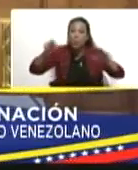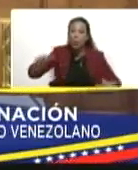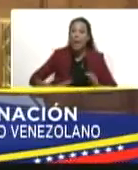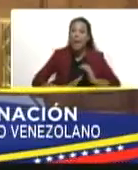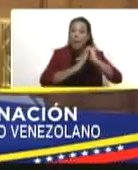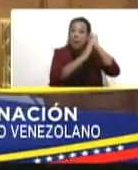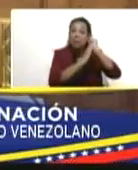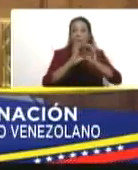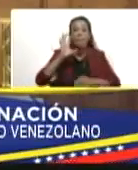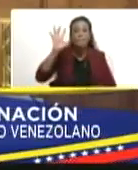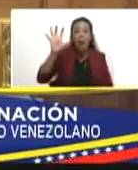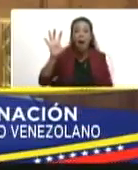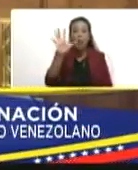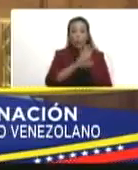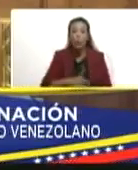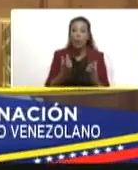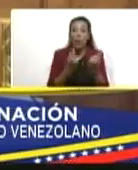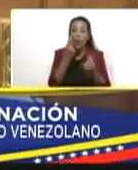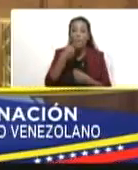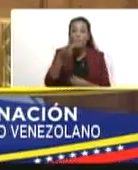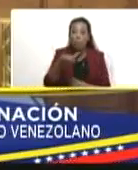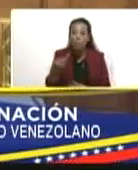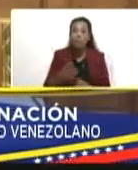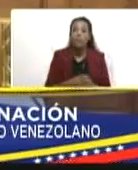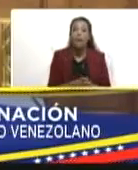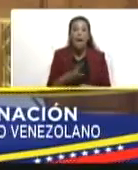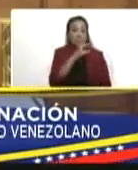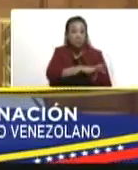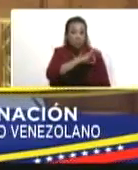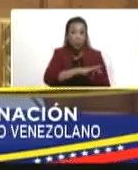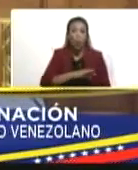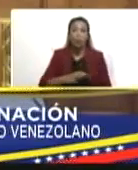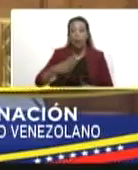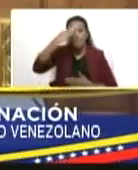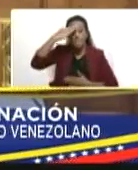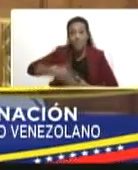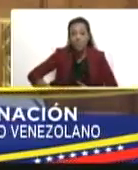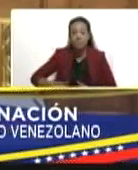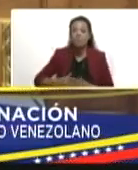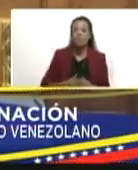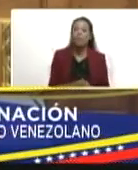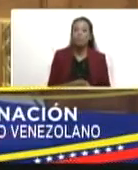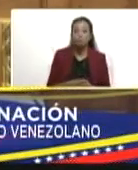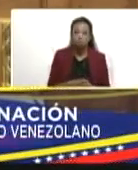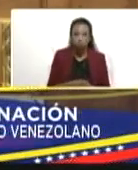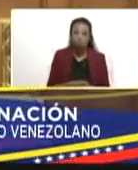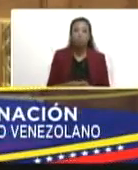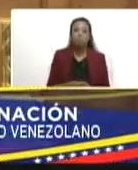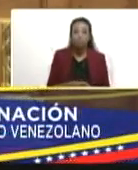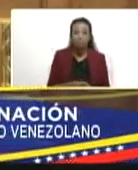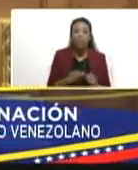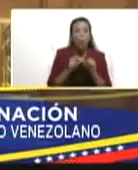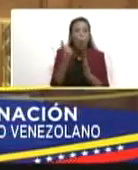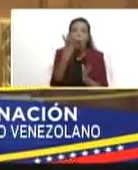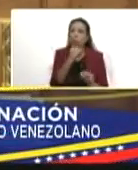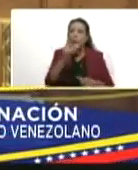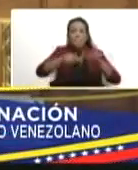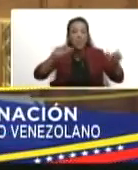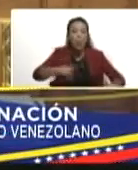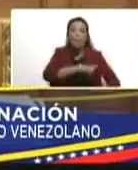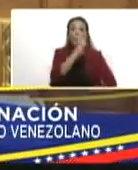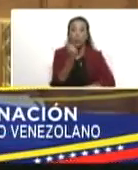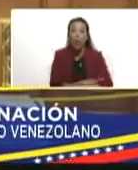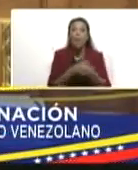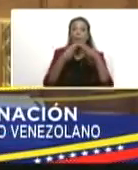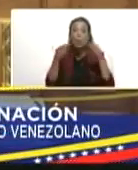líderes del país en el ámbito político civil militar y contra todos los poderes